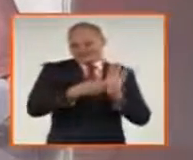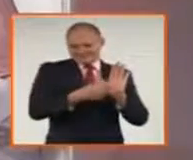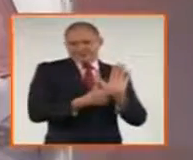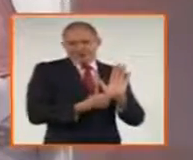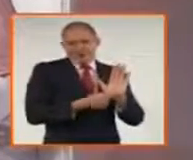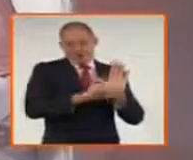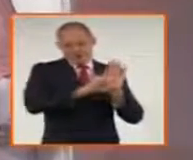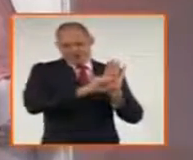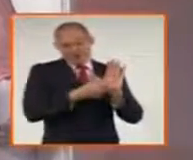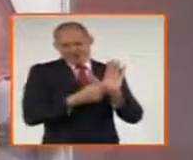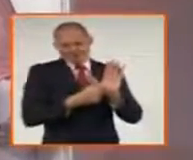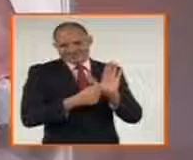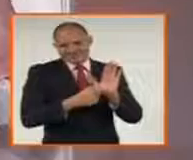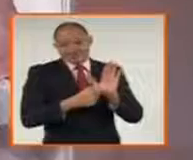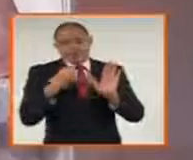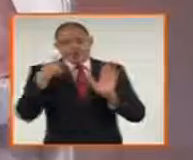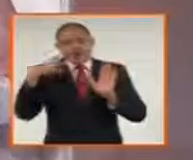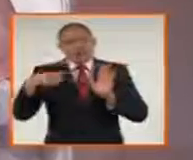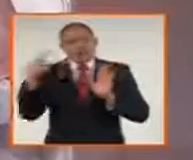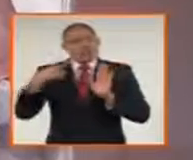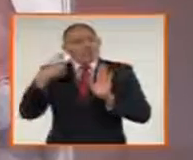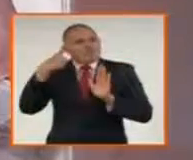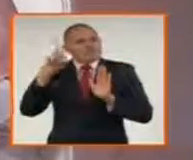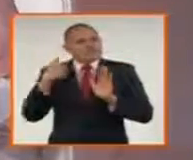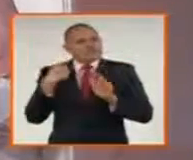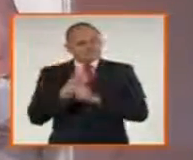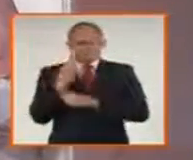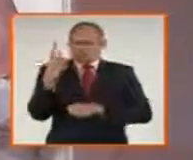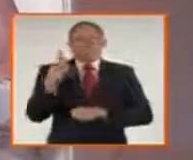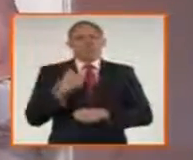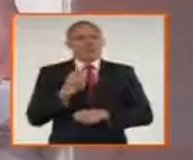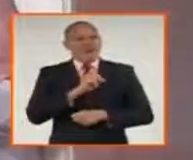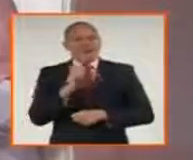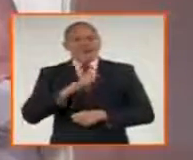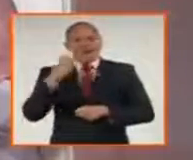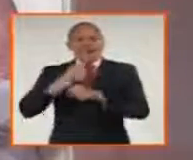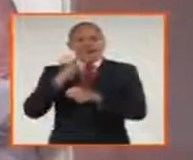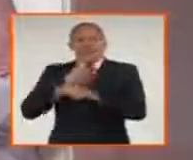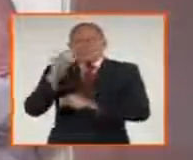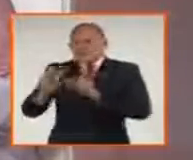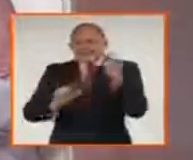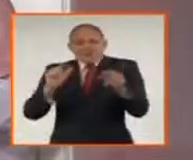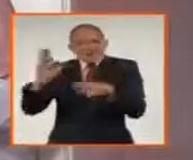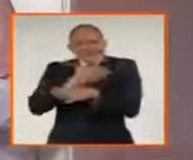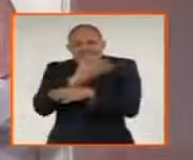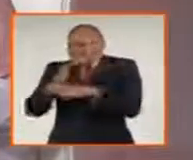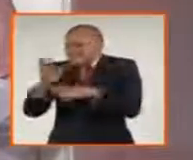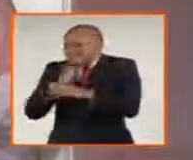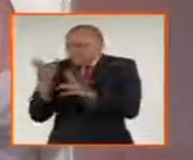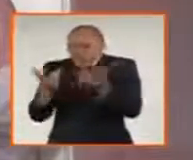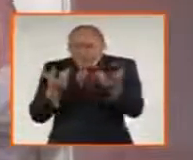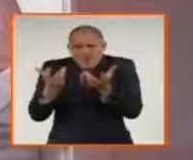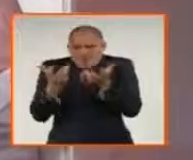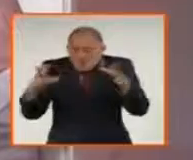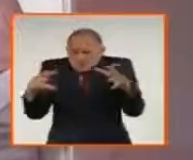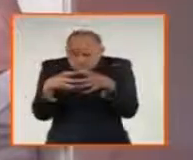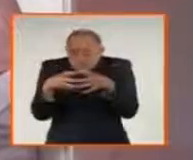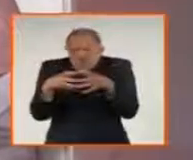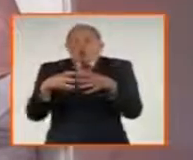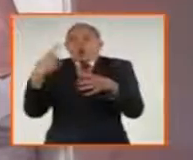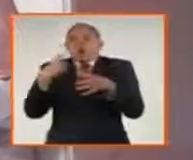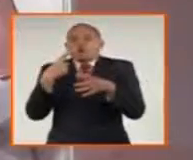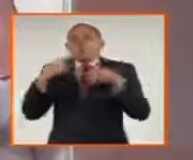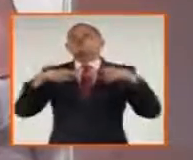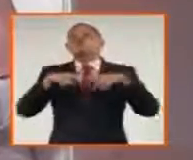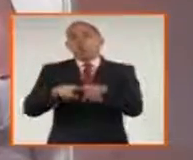muchas personas que hemos ido estudiando durante mucho tiempo para entonces poder volcarlo en un texto normativo